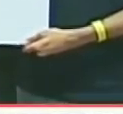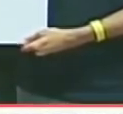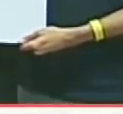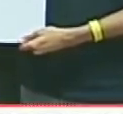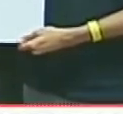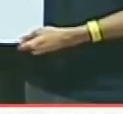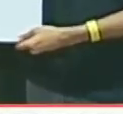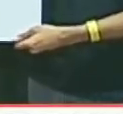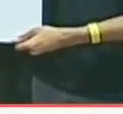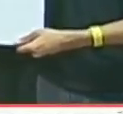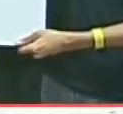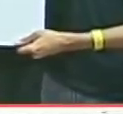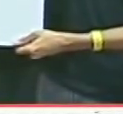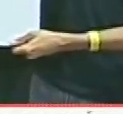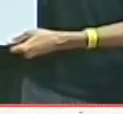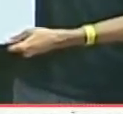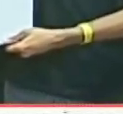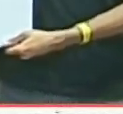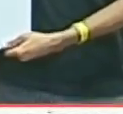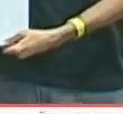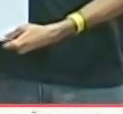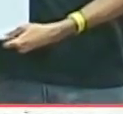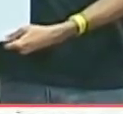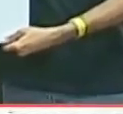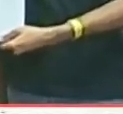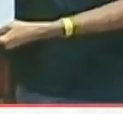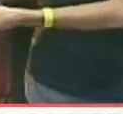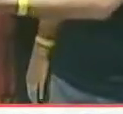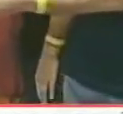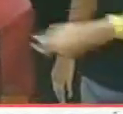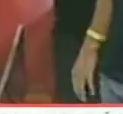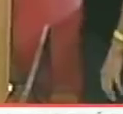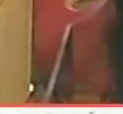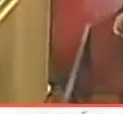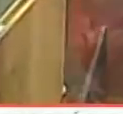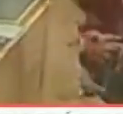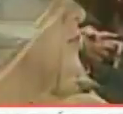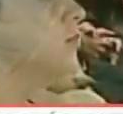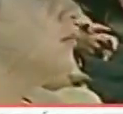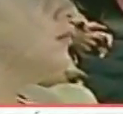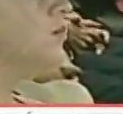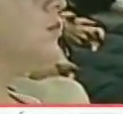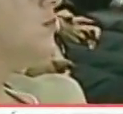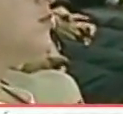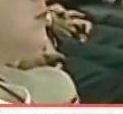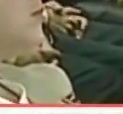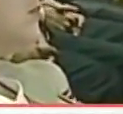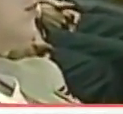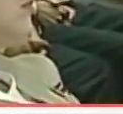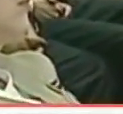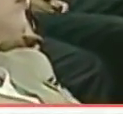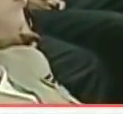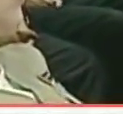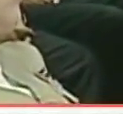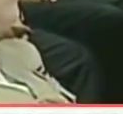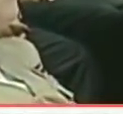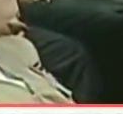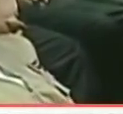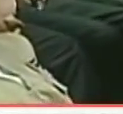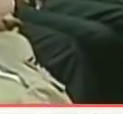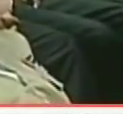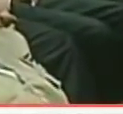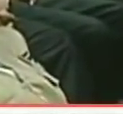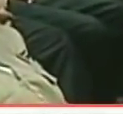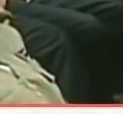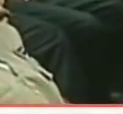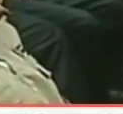Del Banco de Venezuela, que a esta hora pues interviene en estos 10 años de nacionalización de la entidad